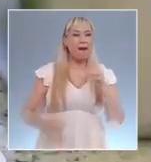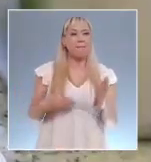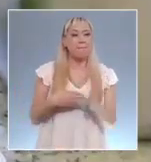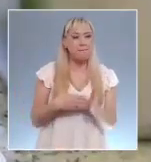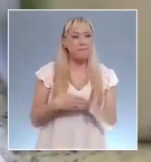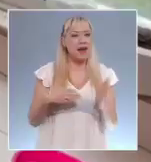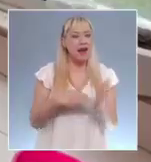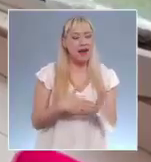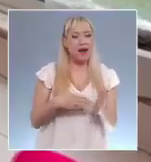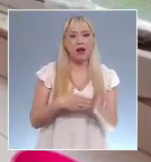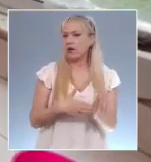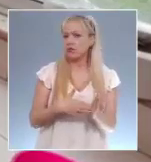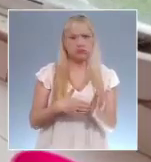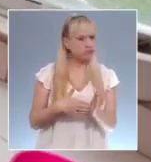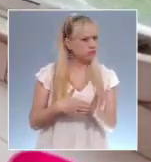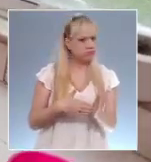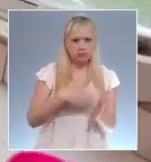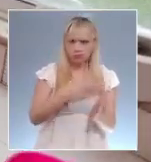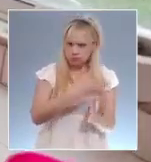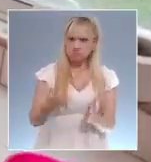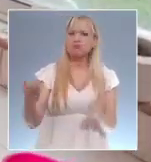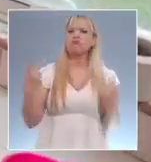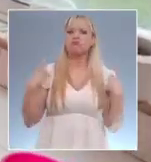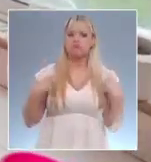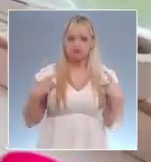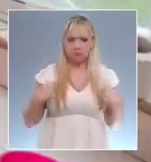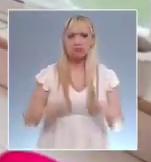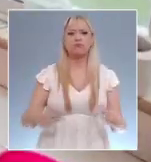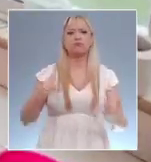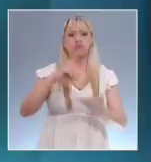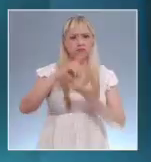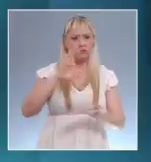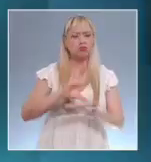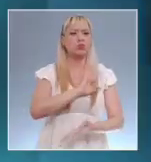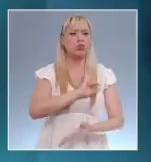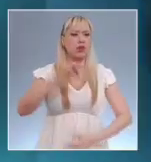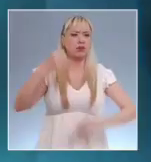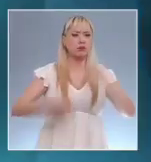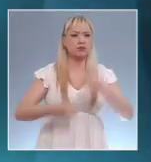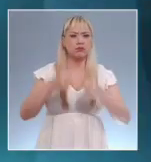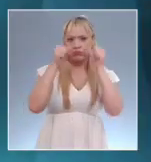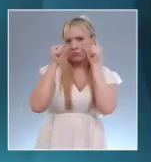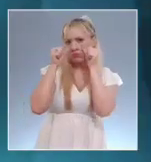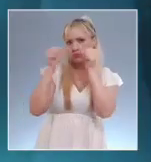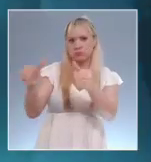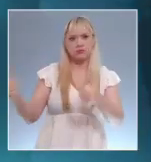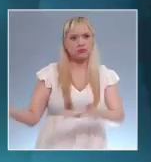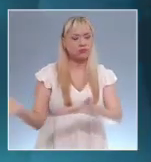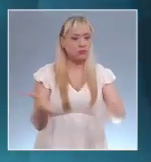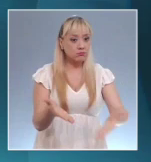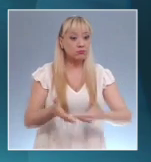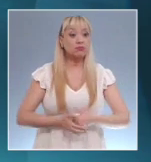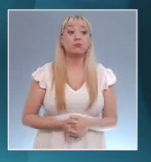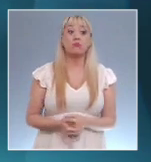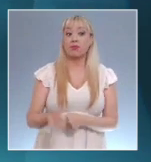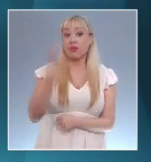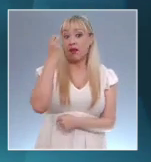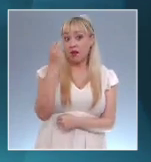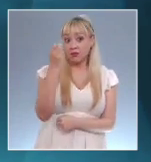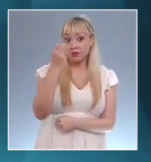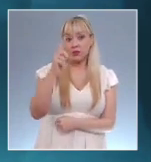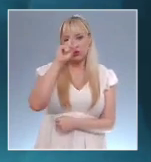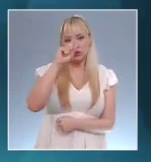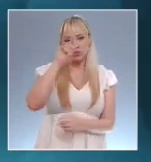con discapacidad en procesos jurisdiccionales. De esta manera, la guía para elaborar sentencias de